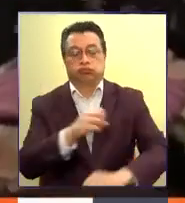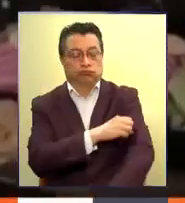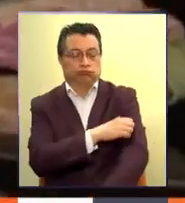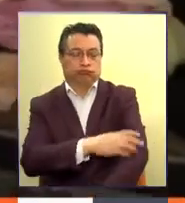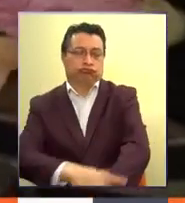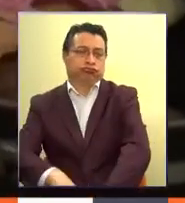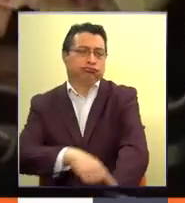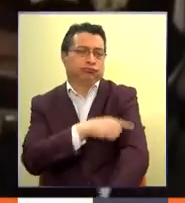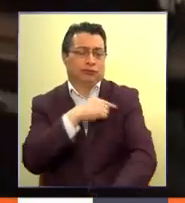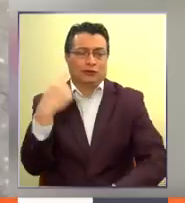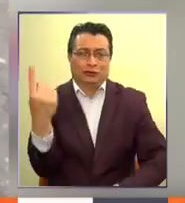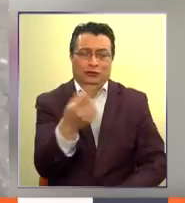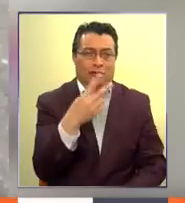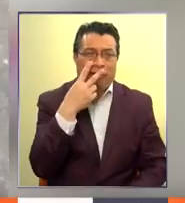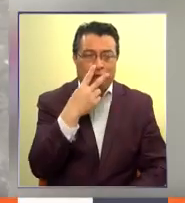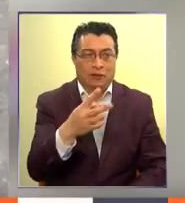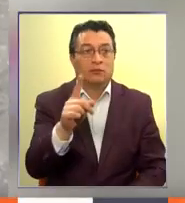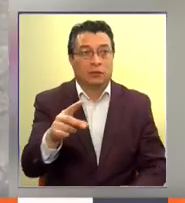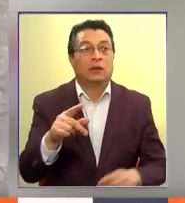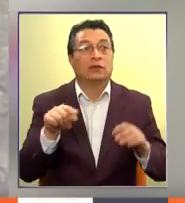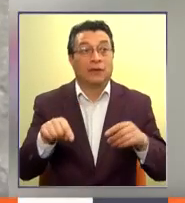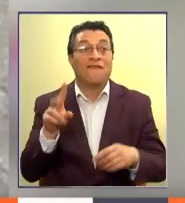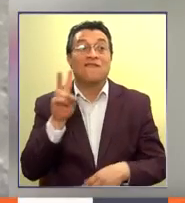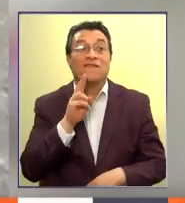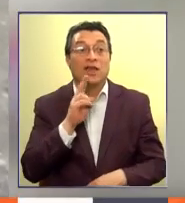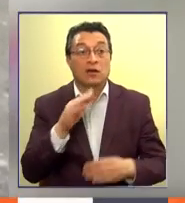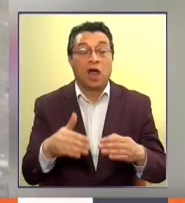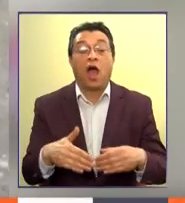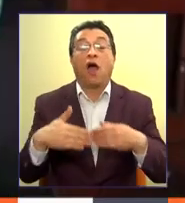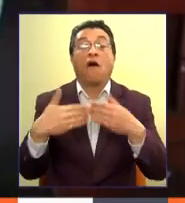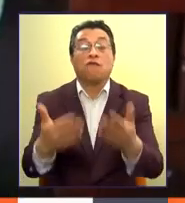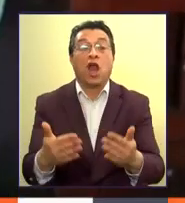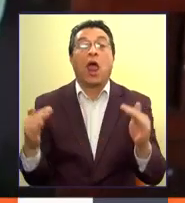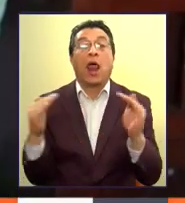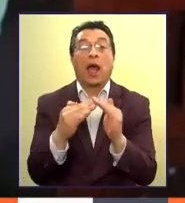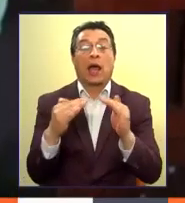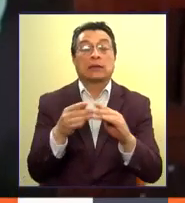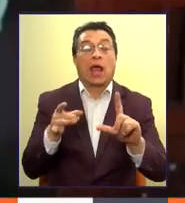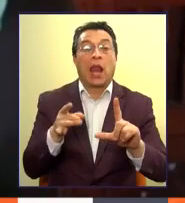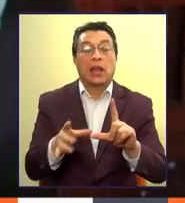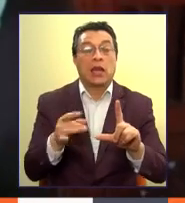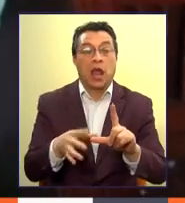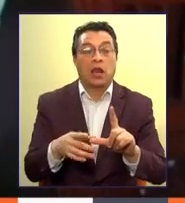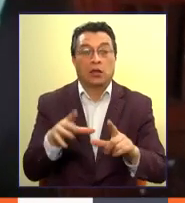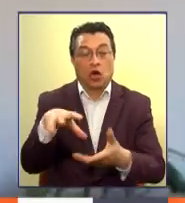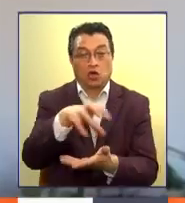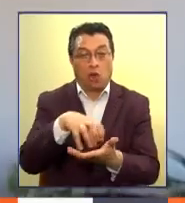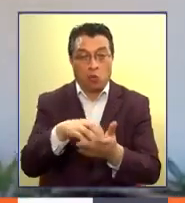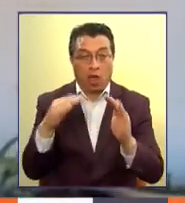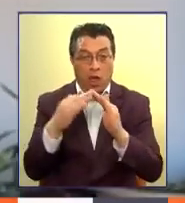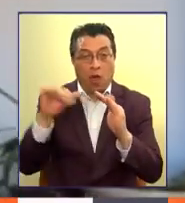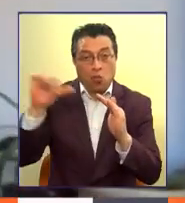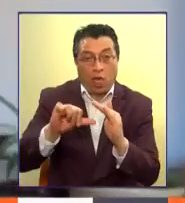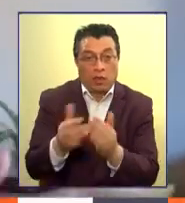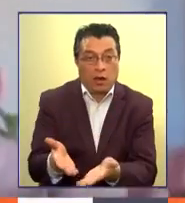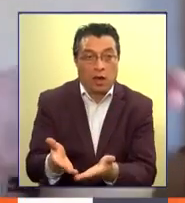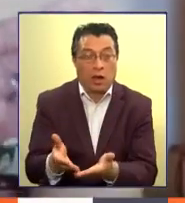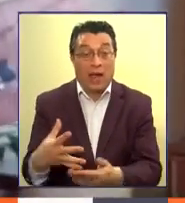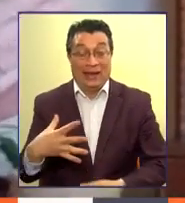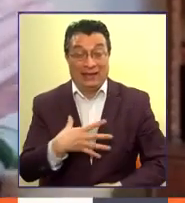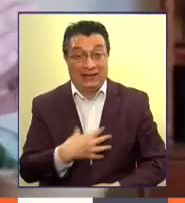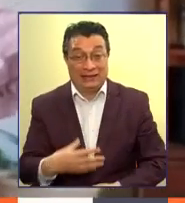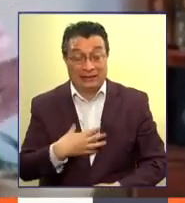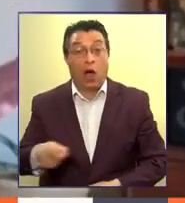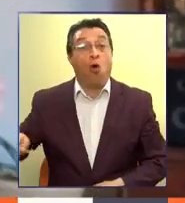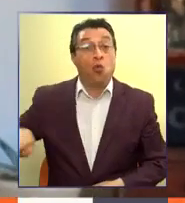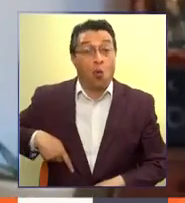de 76 años, fue vista así este viernes fuera de la que era su casa en Linares, comuna, en cuarentena. Las hijas de Adriana culpan